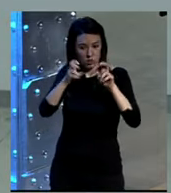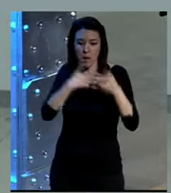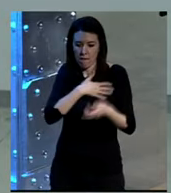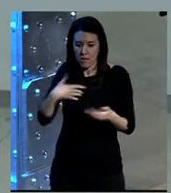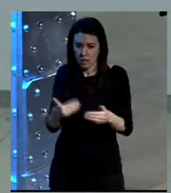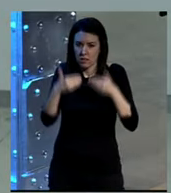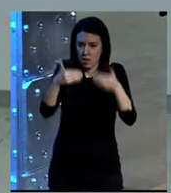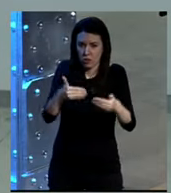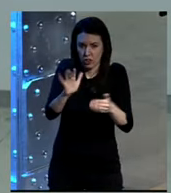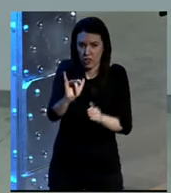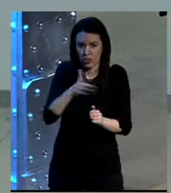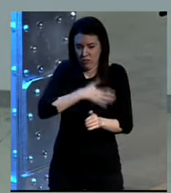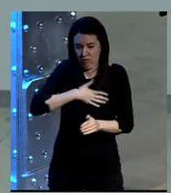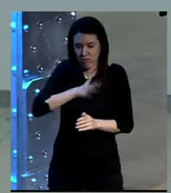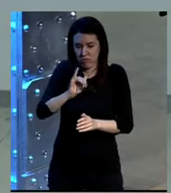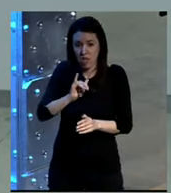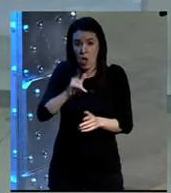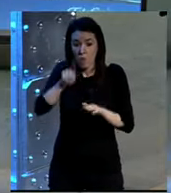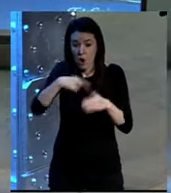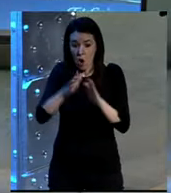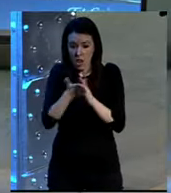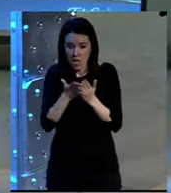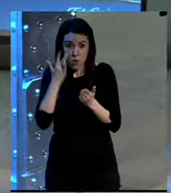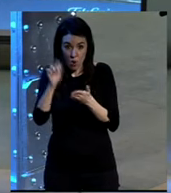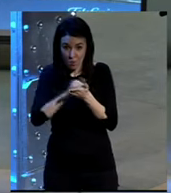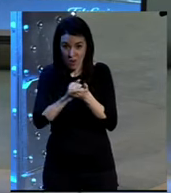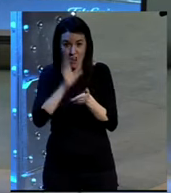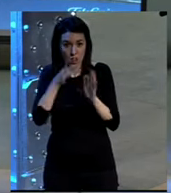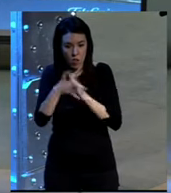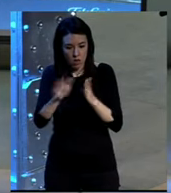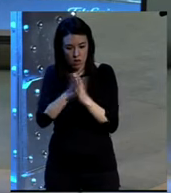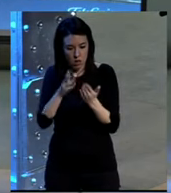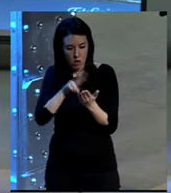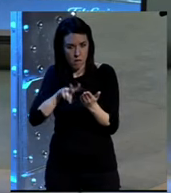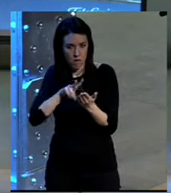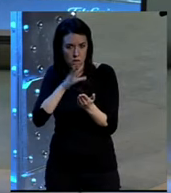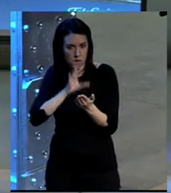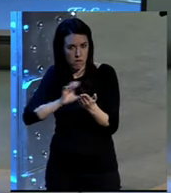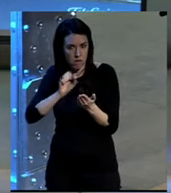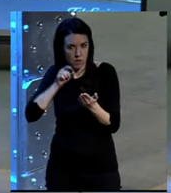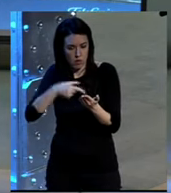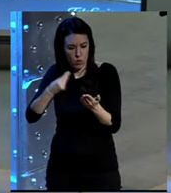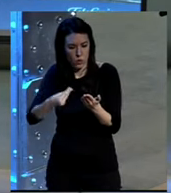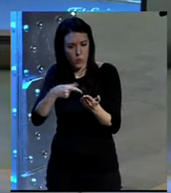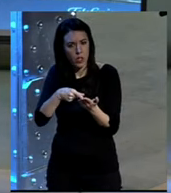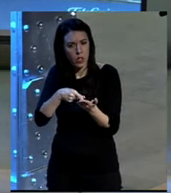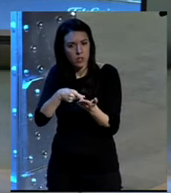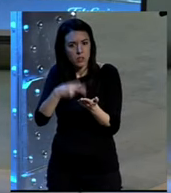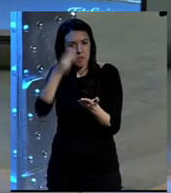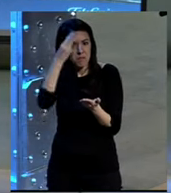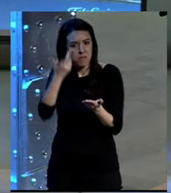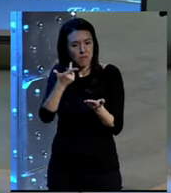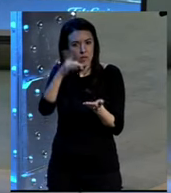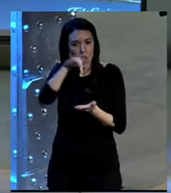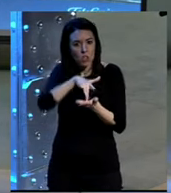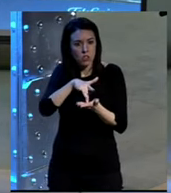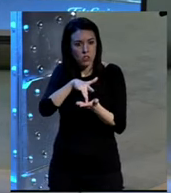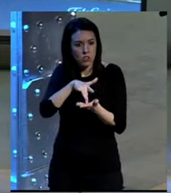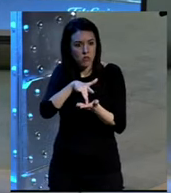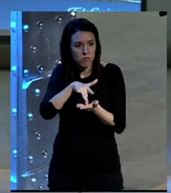de prologarlo. Pero luego cuando lo leí, es que me pareció un libro fantástico, me parece, y creo que no